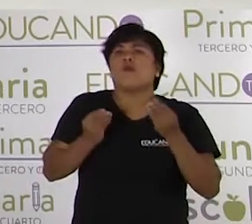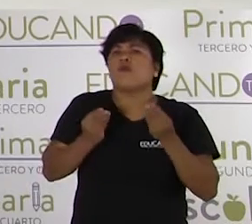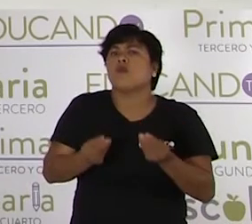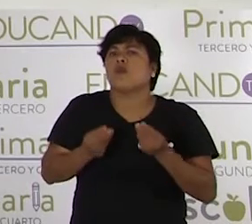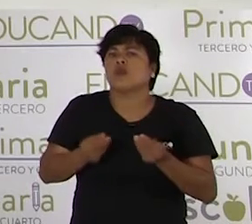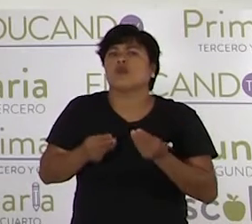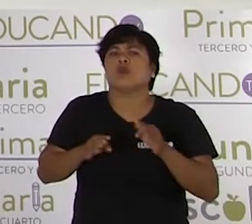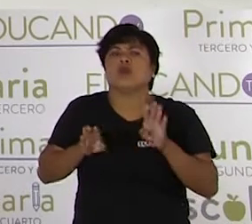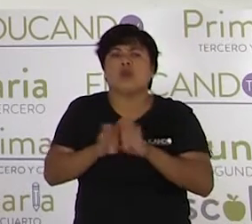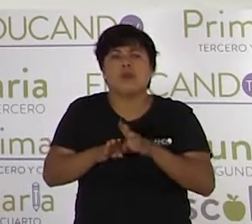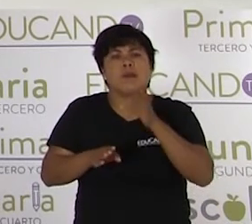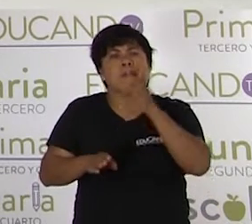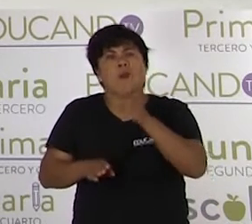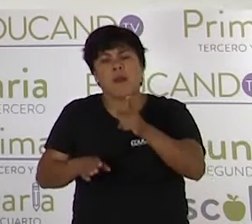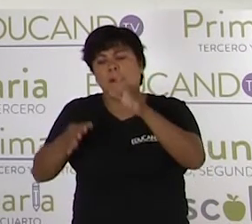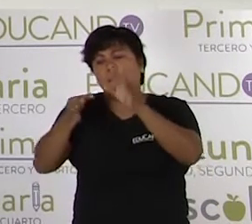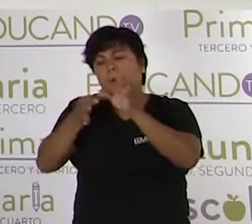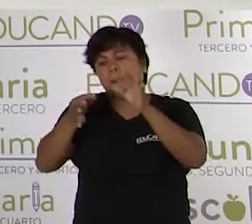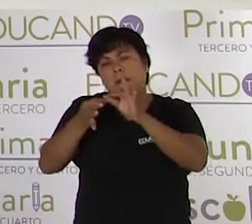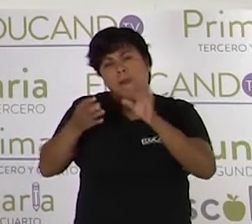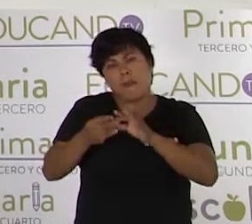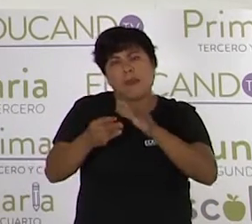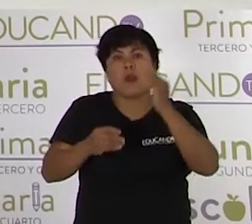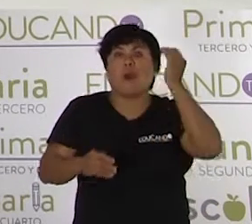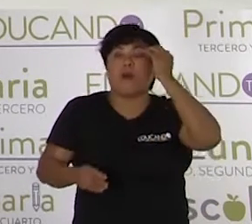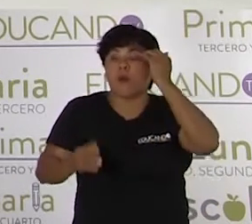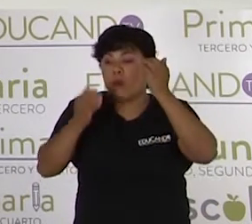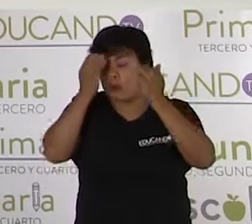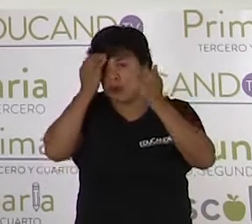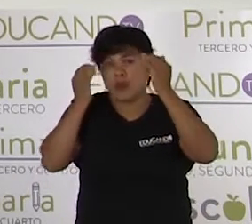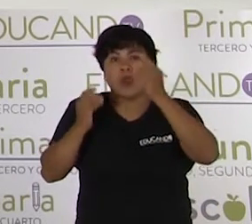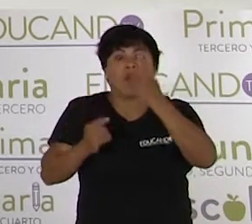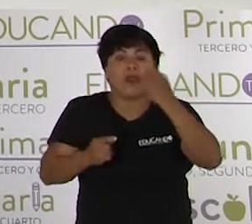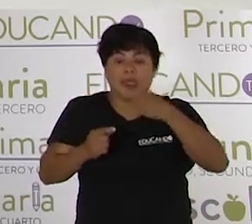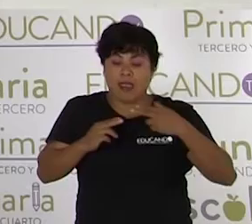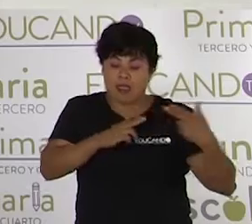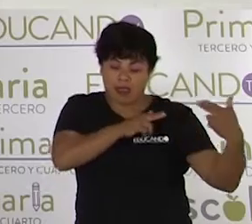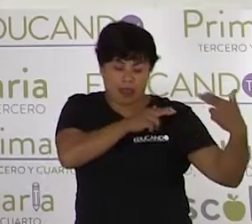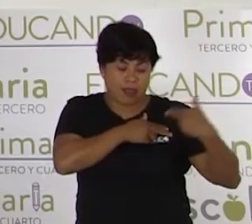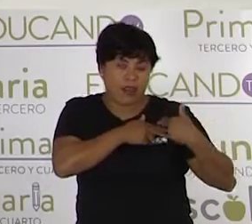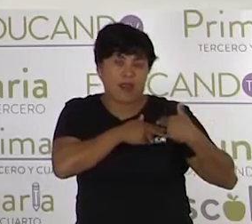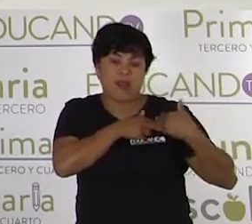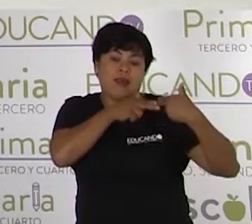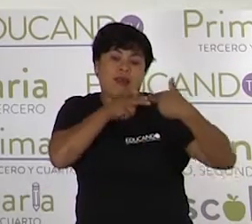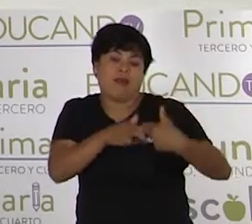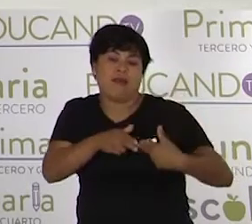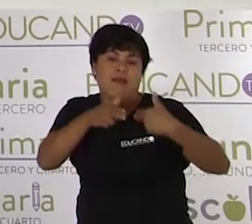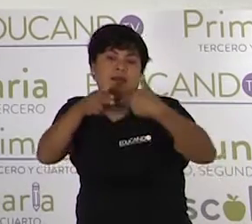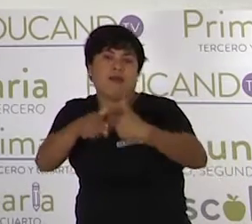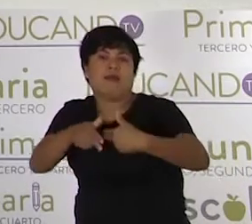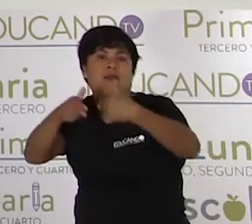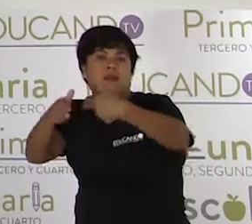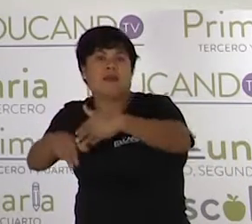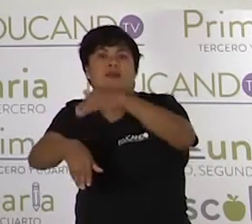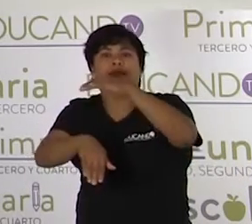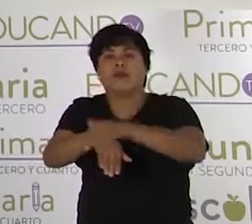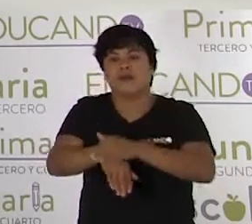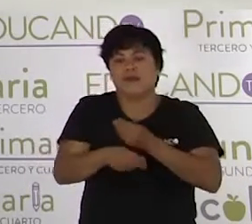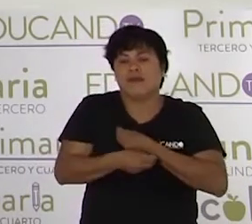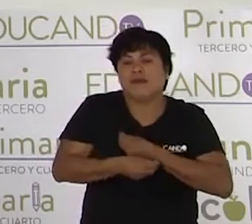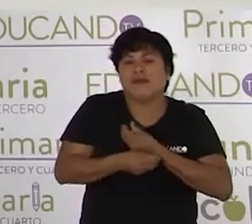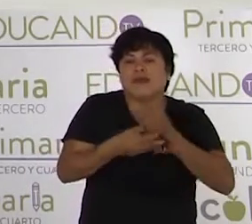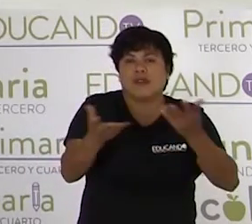muchos refranes y conocimientos que le ha transmitido a sus compañeros. ¿Qué